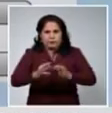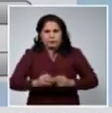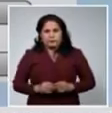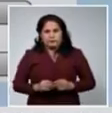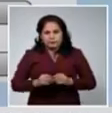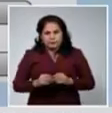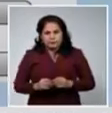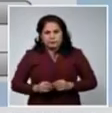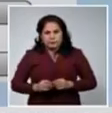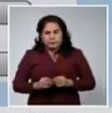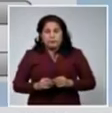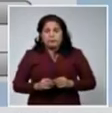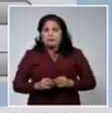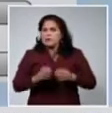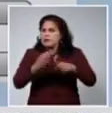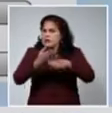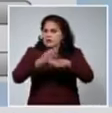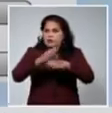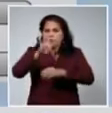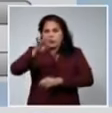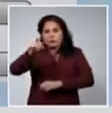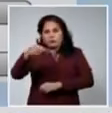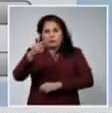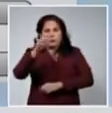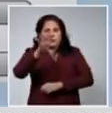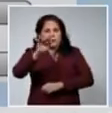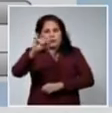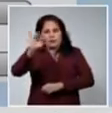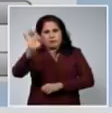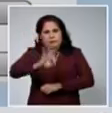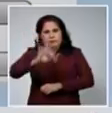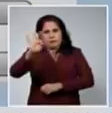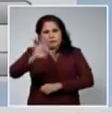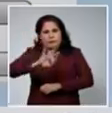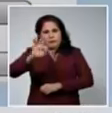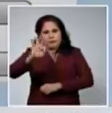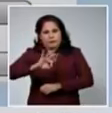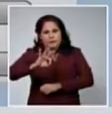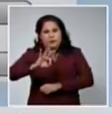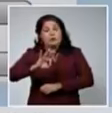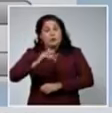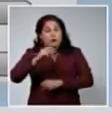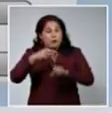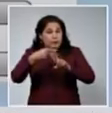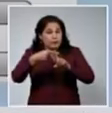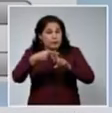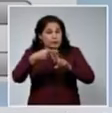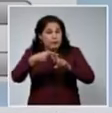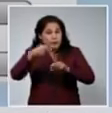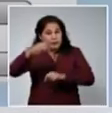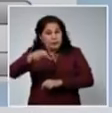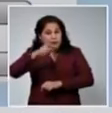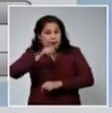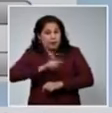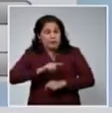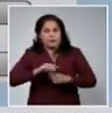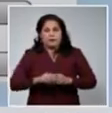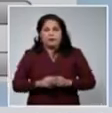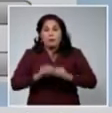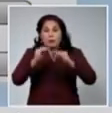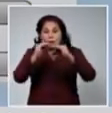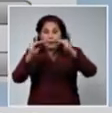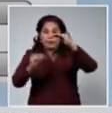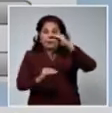eso era un 4,46 por ciento de positividad a la muerte por debajo de los